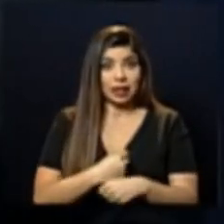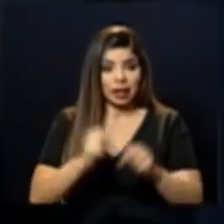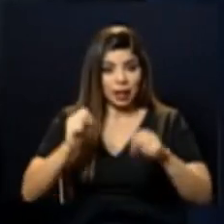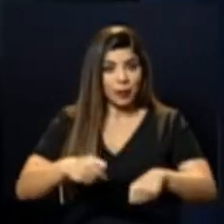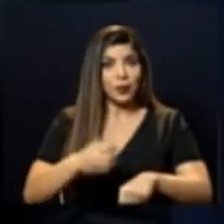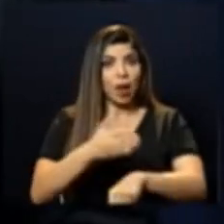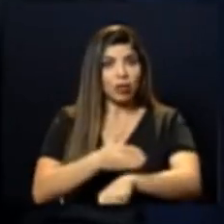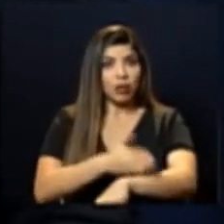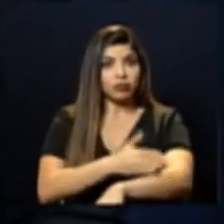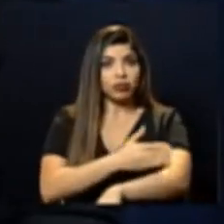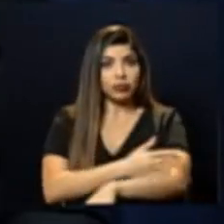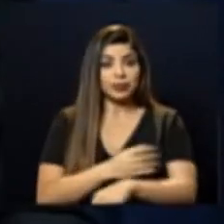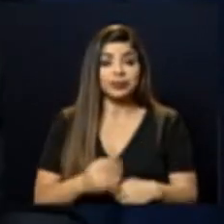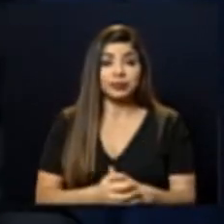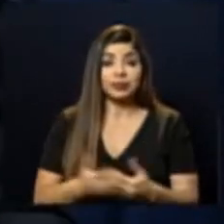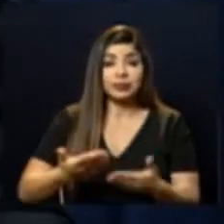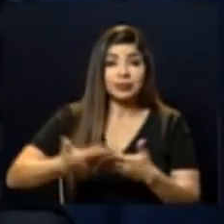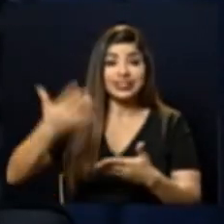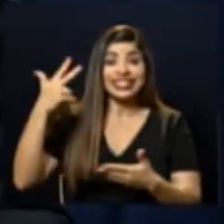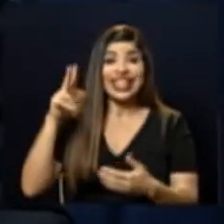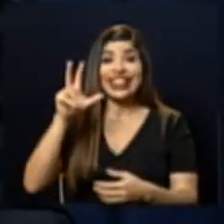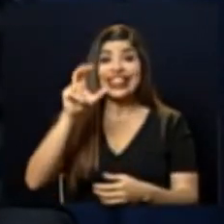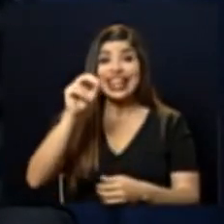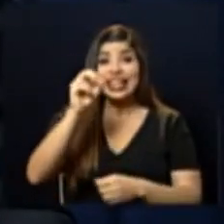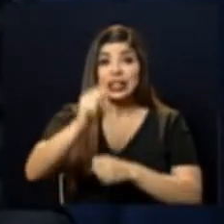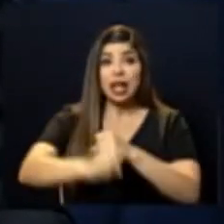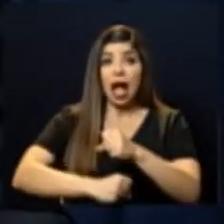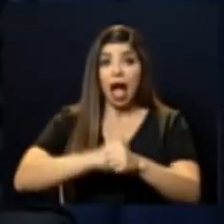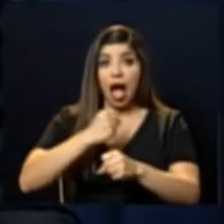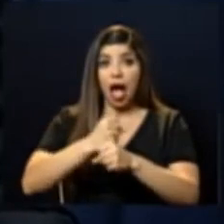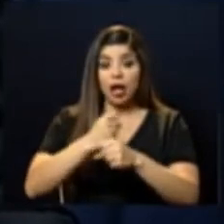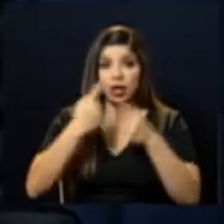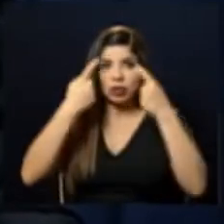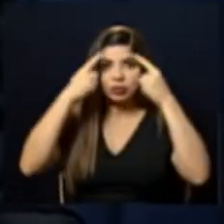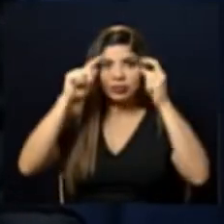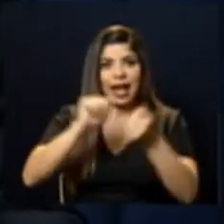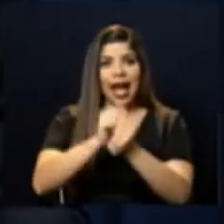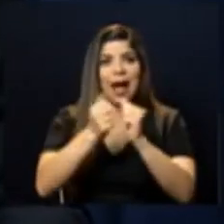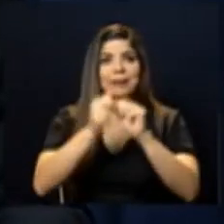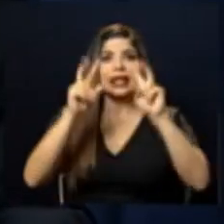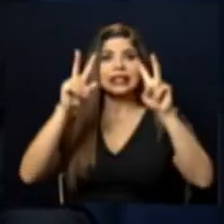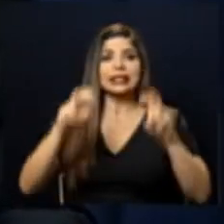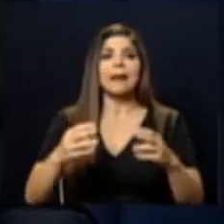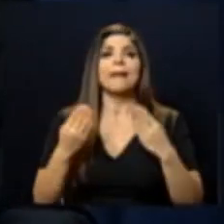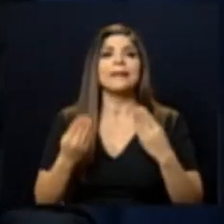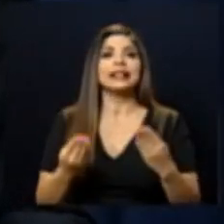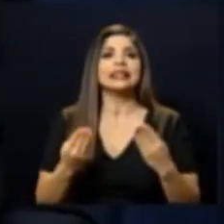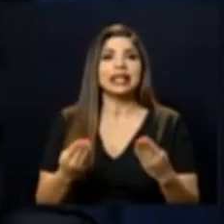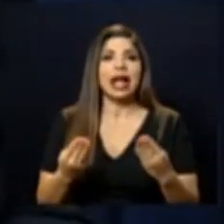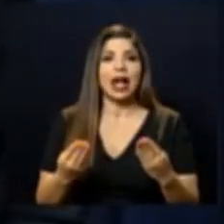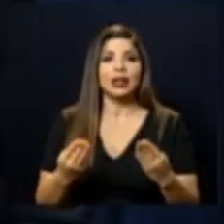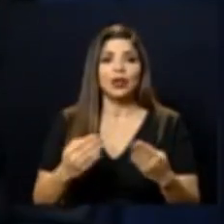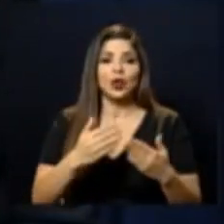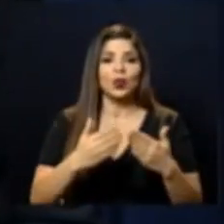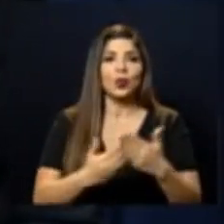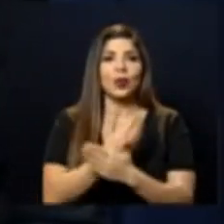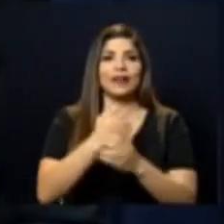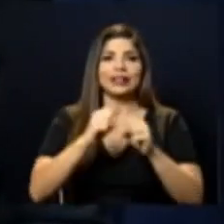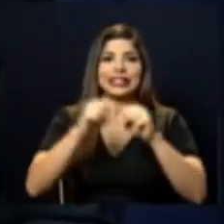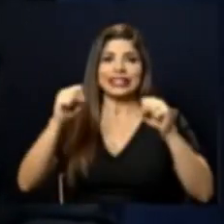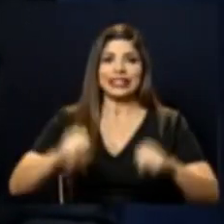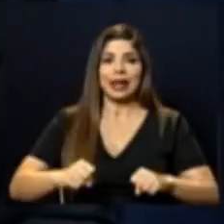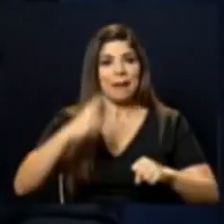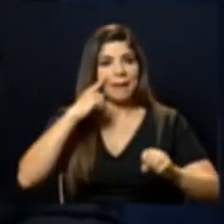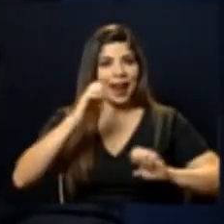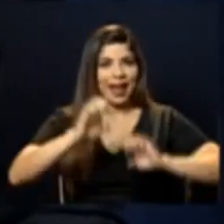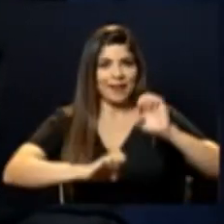progresar. Después de 30 años, se cambiaron los exámenes de bachillerato por un nuevo sistema de